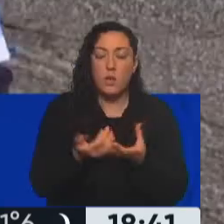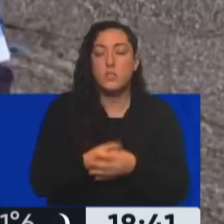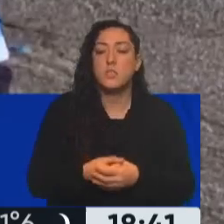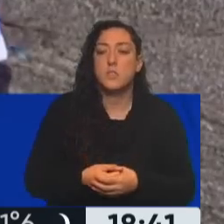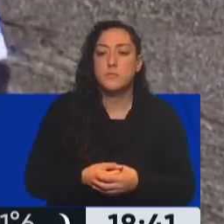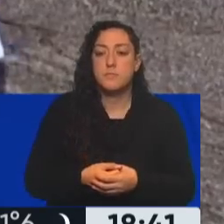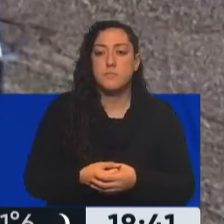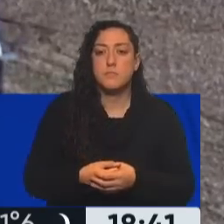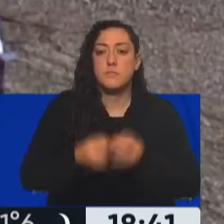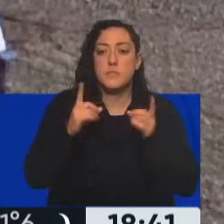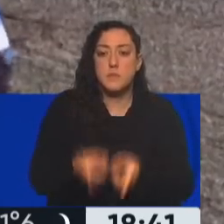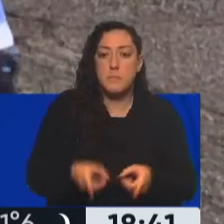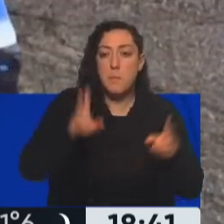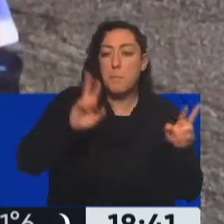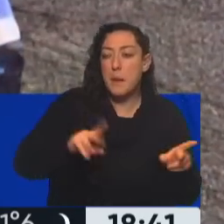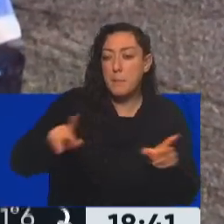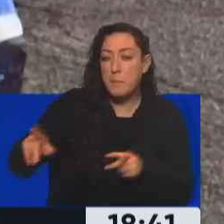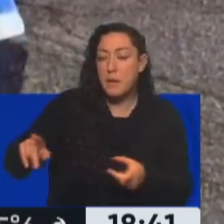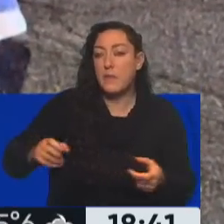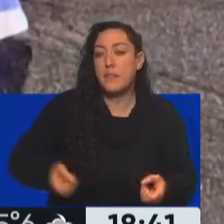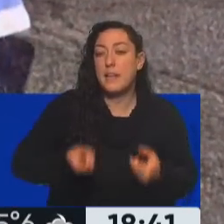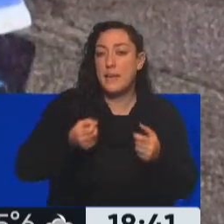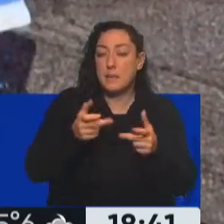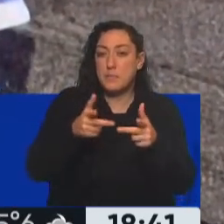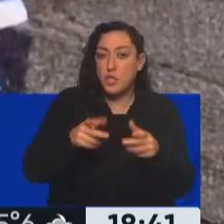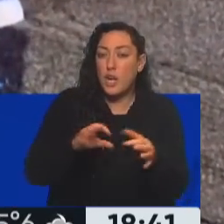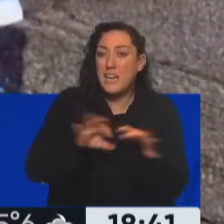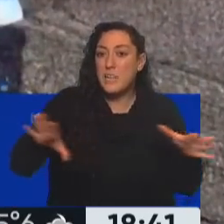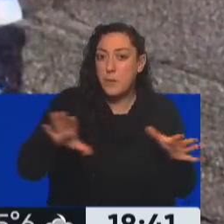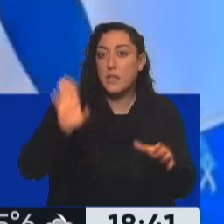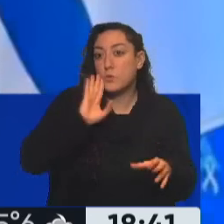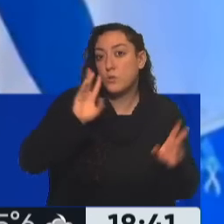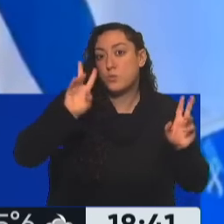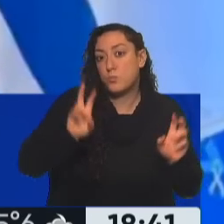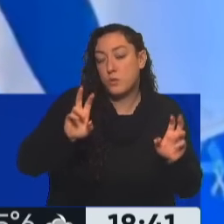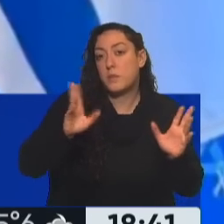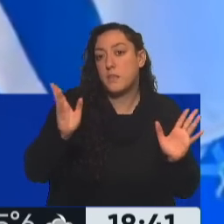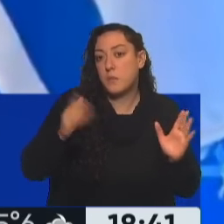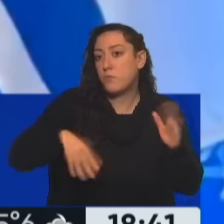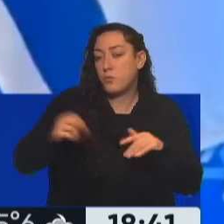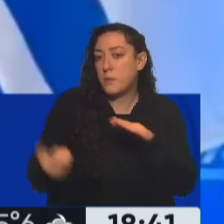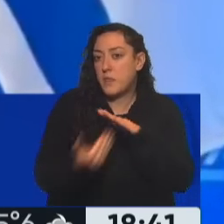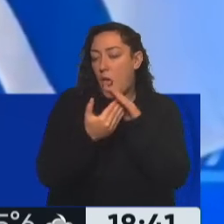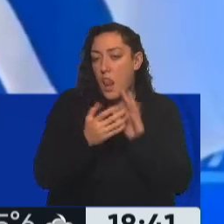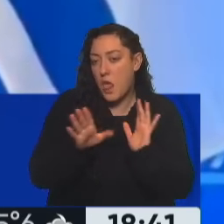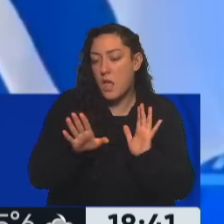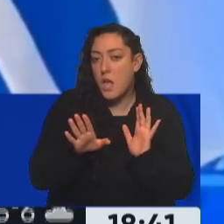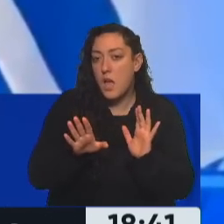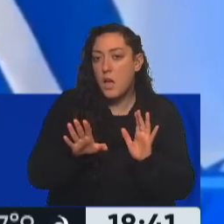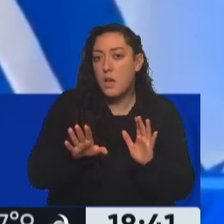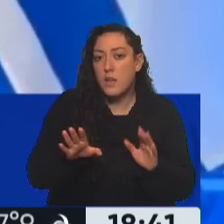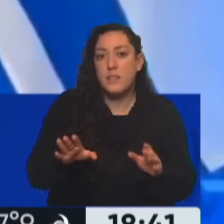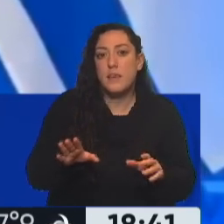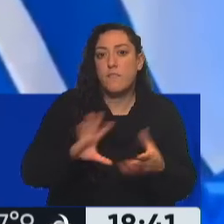implicar un cambio en las políticas de libertad de expresión que históricamente en Estados Unidos son muy centrales y casi un pilar de la